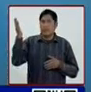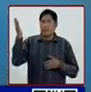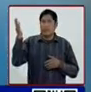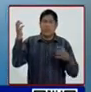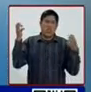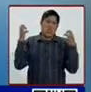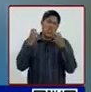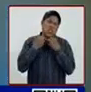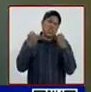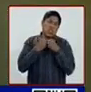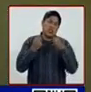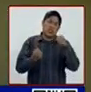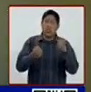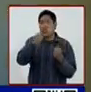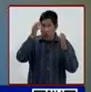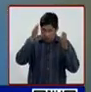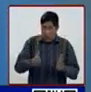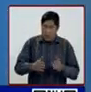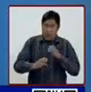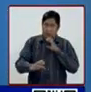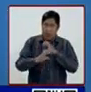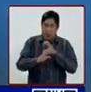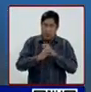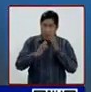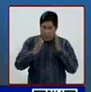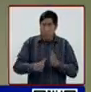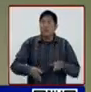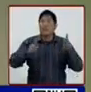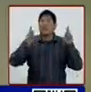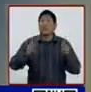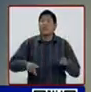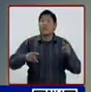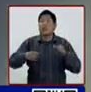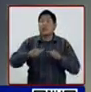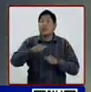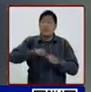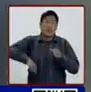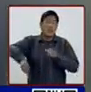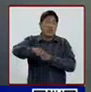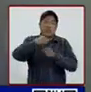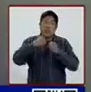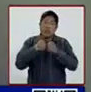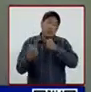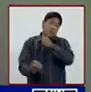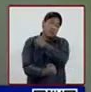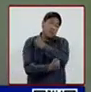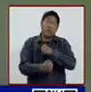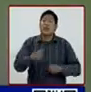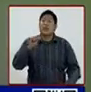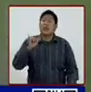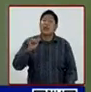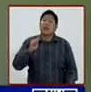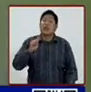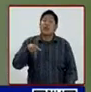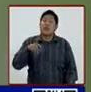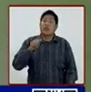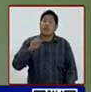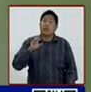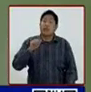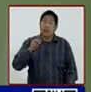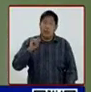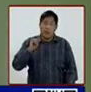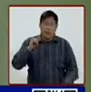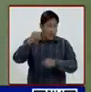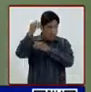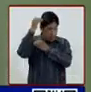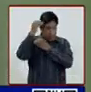un enfrentamiento entre choferes del transporte pesado y las personas que bloquean el puente que da acceso a yapacaní todo esto